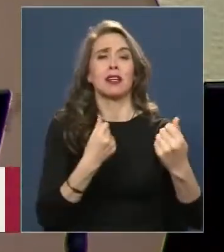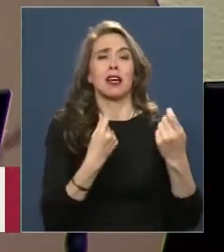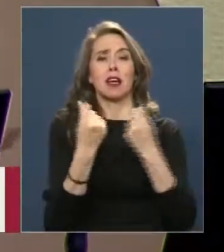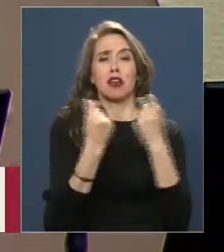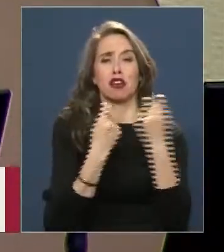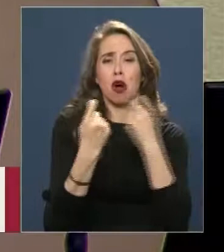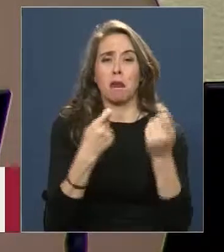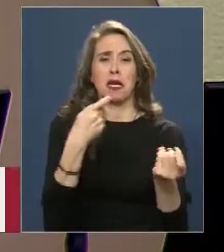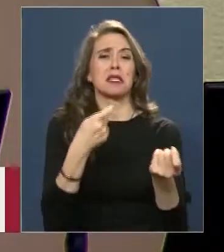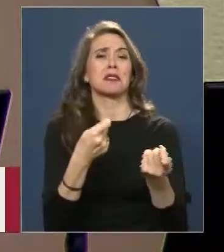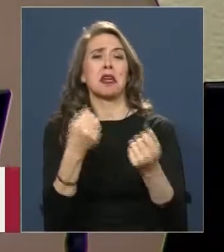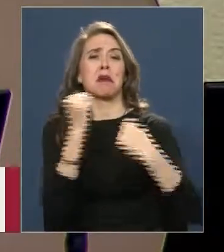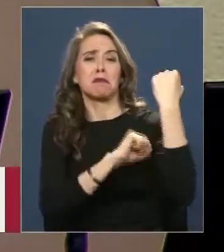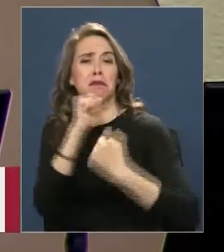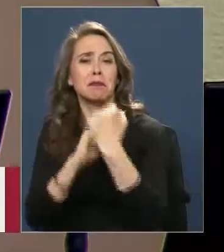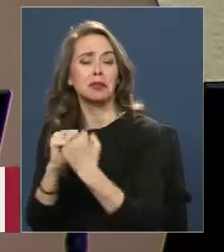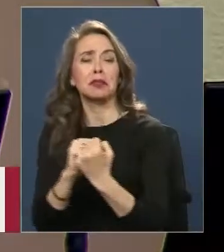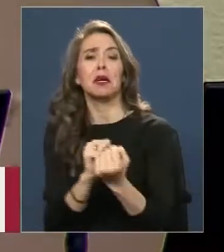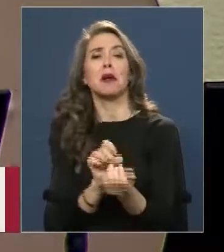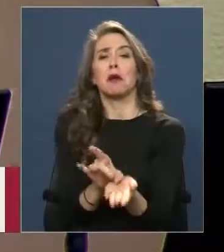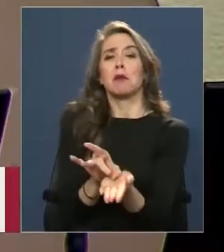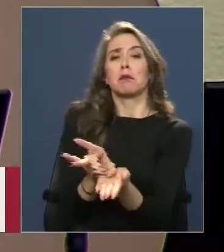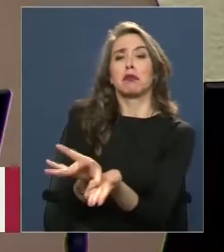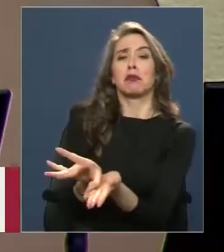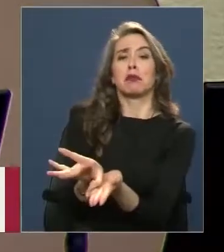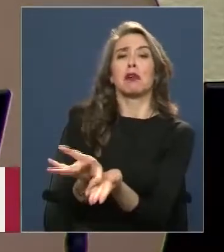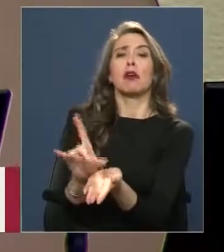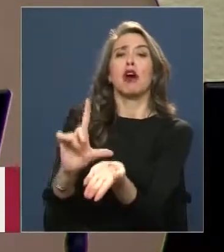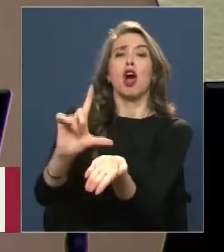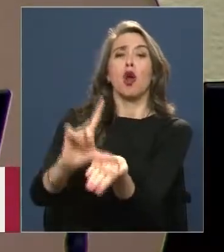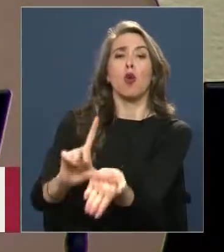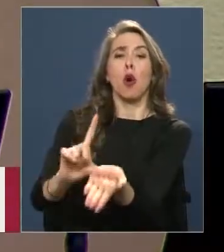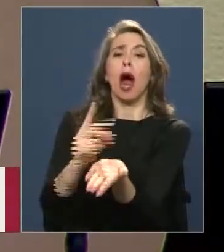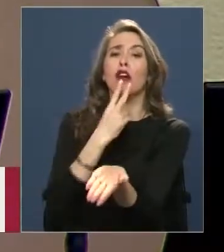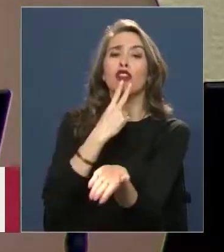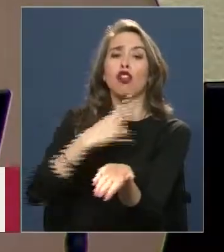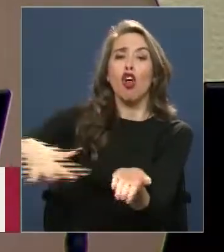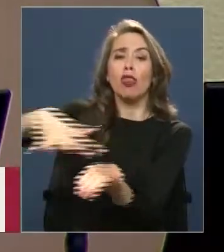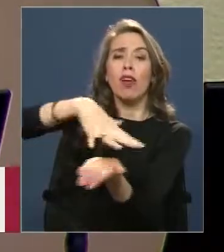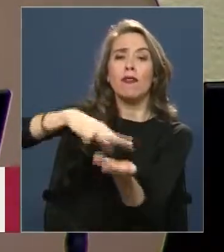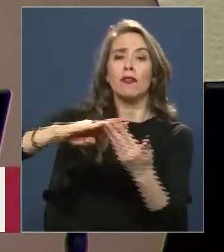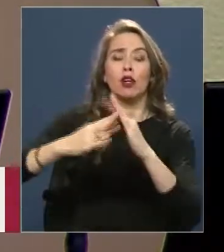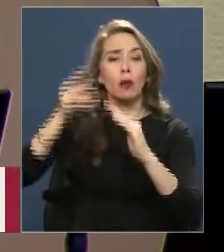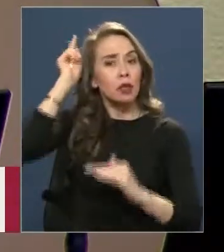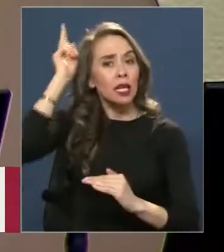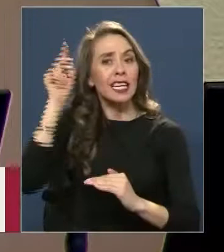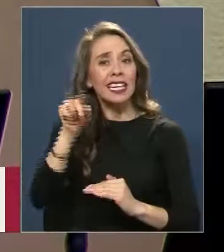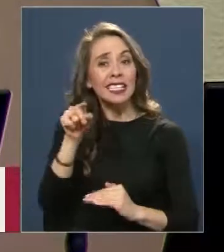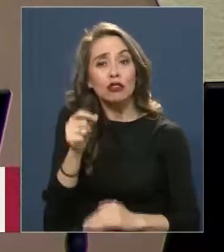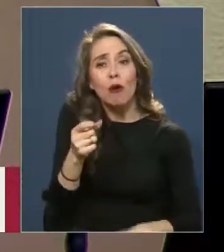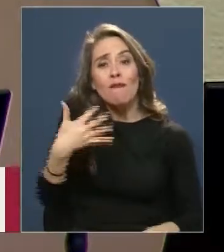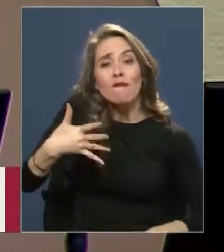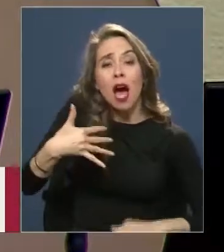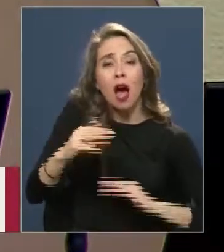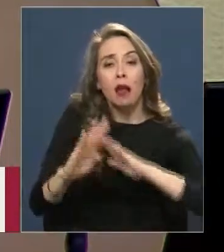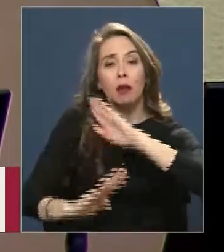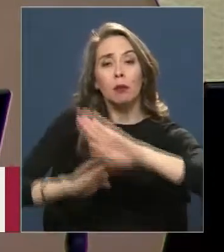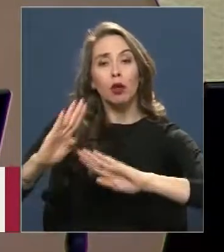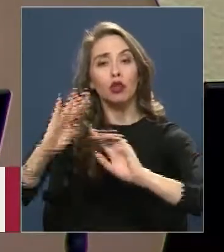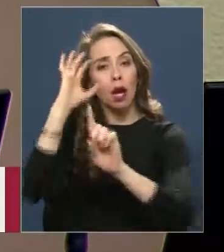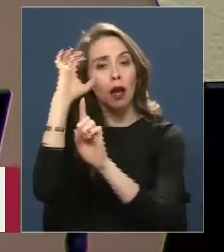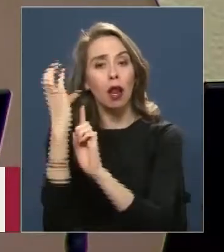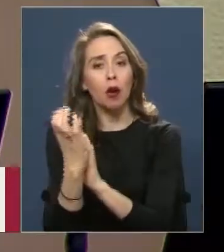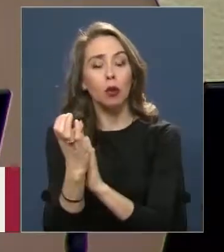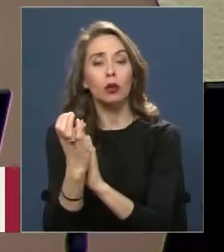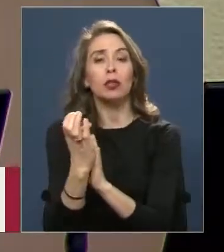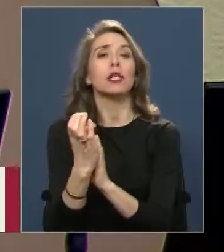se pase por arriba de un lugar donde habitan las comunidades indígenas, porque hay un valor en proteger esa cultura. Que nuestras